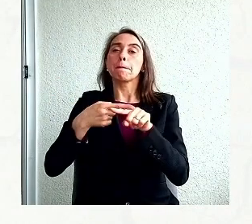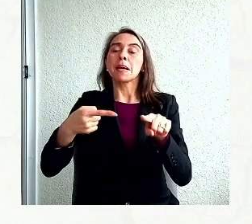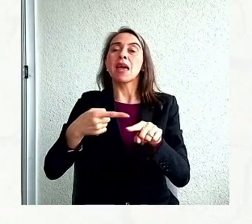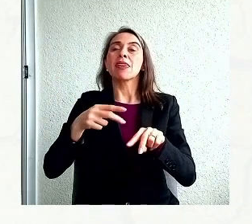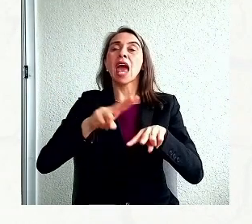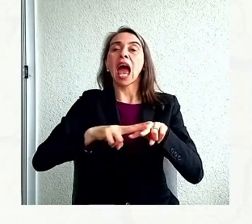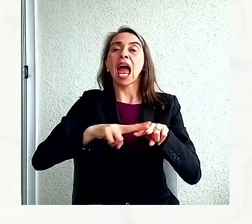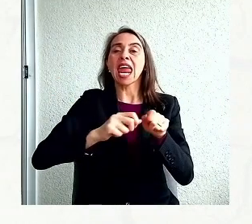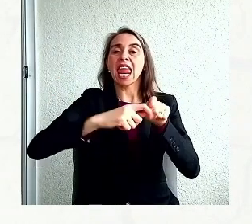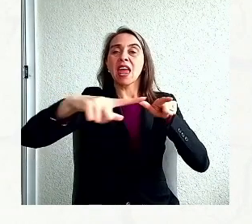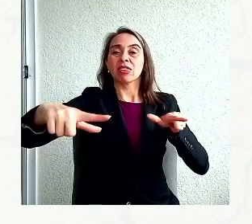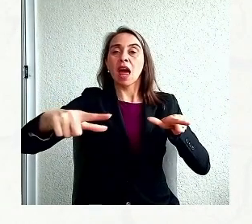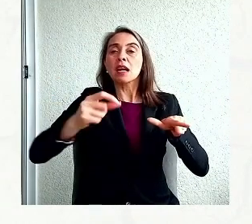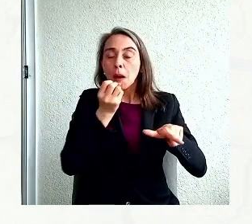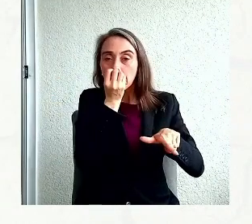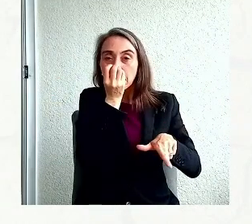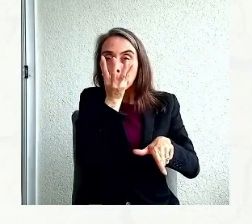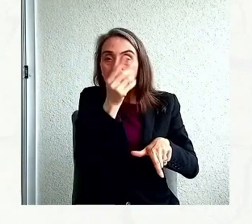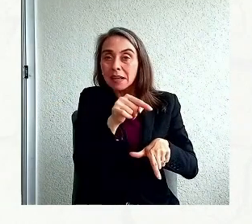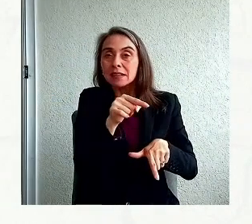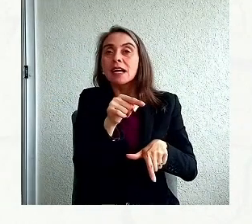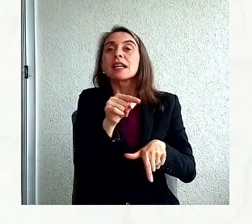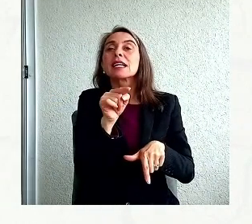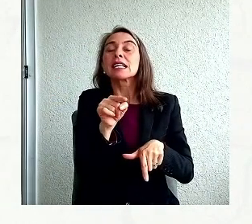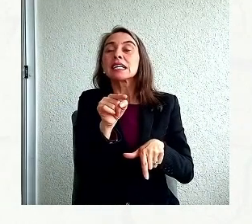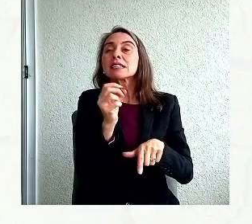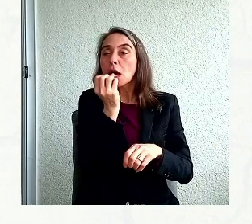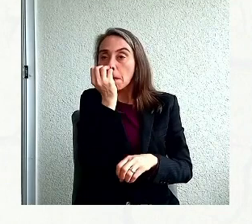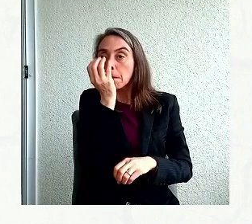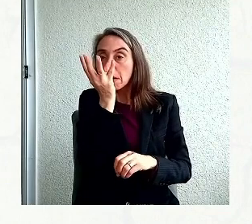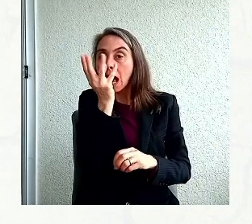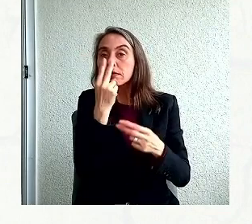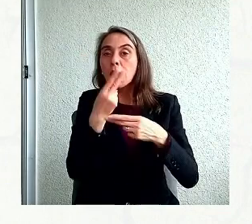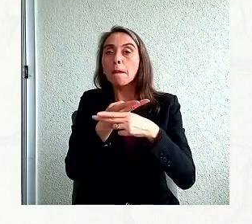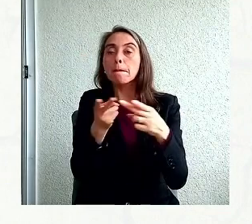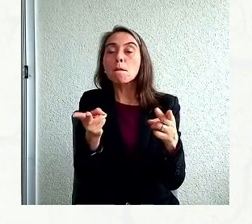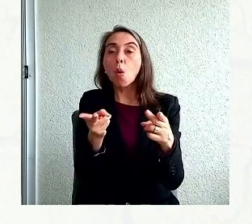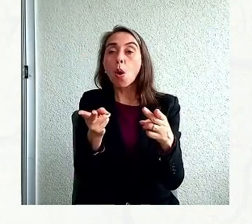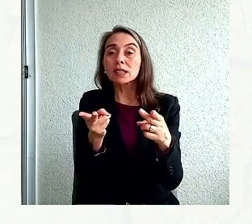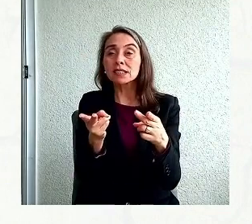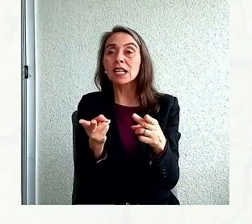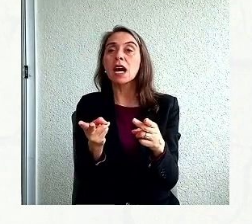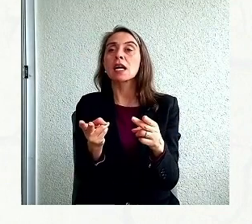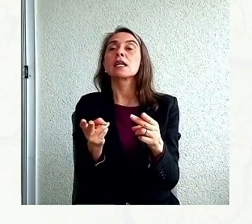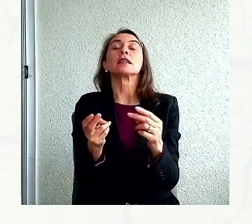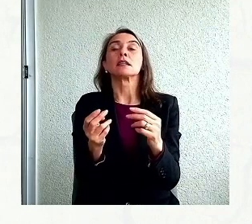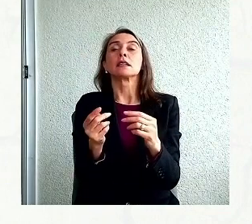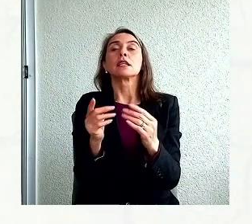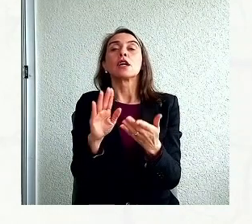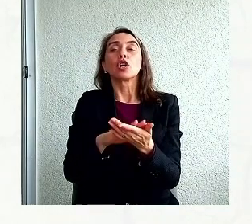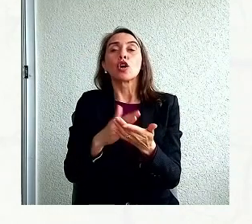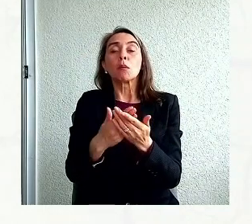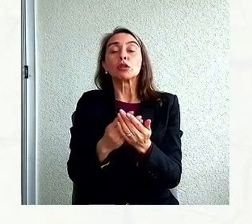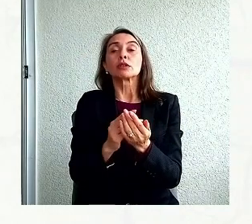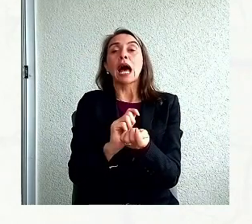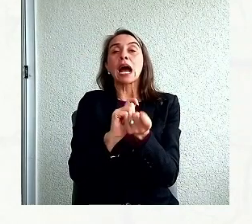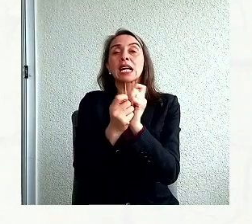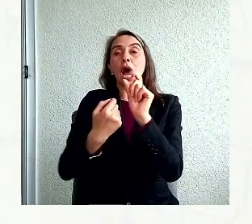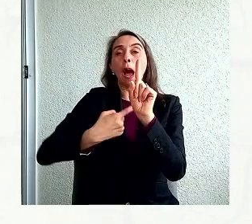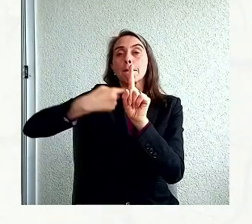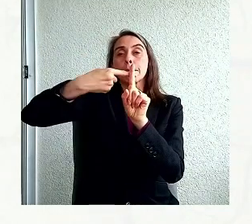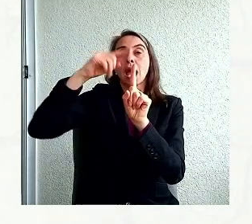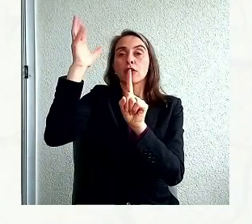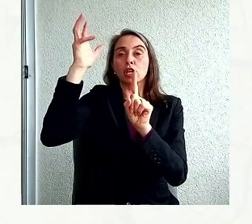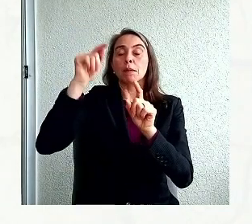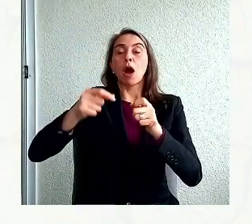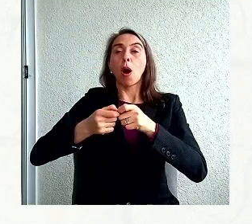son biomarcadores, decimos nosotros, bioindicadores de cambio climático, porque han aumentado sus poblaciones. Nosotros hemos demostrado, haciendo estudios